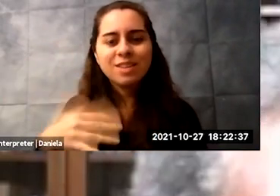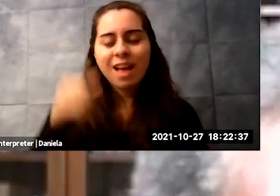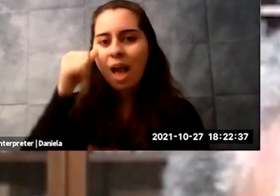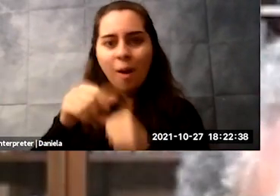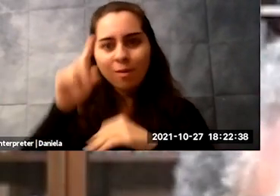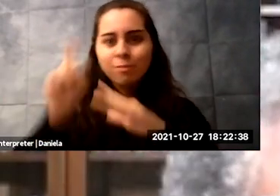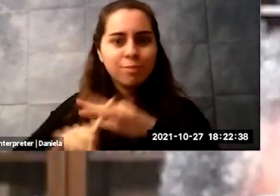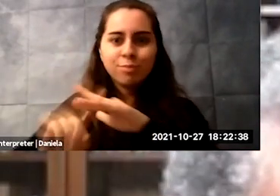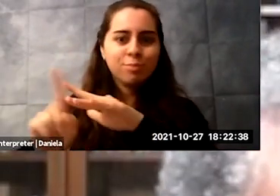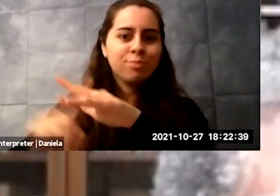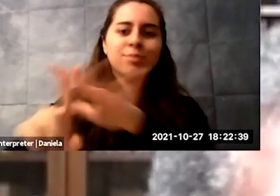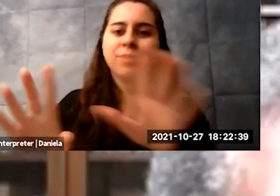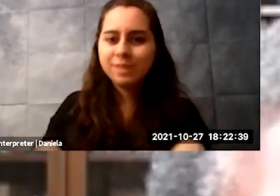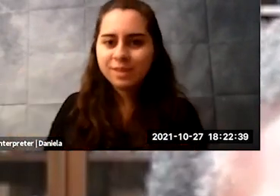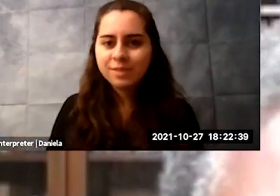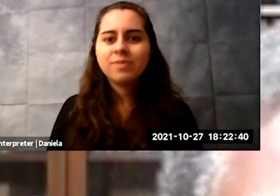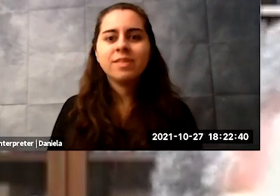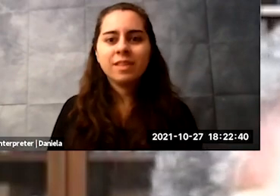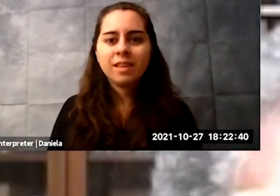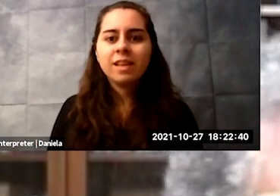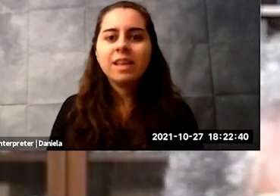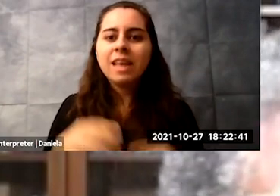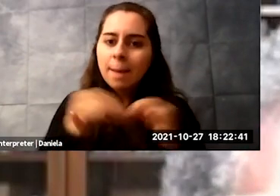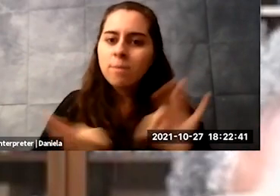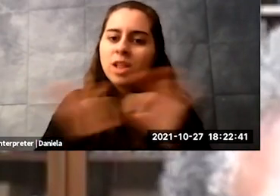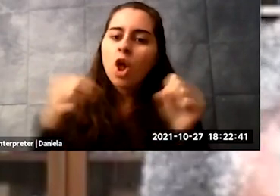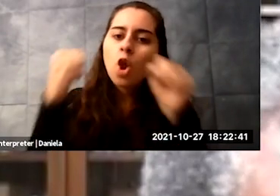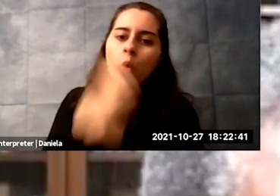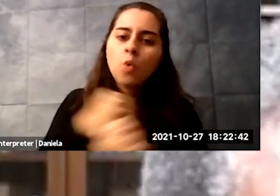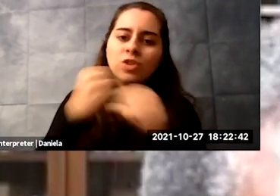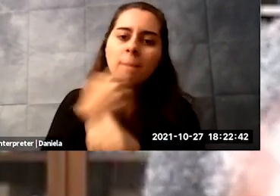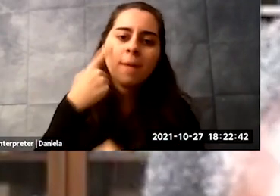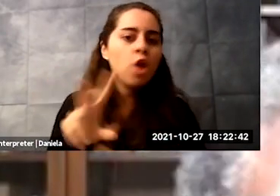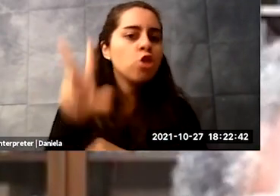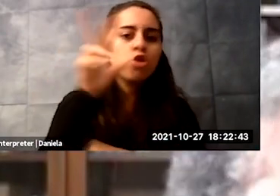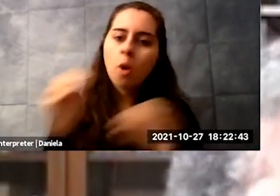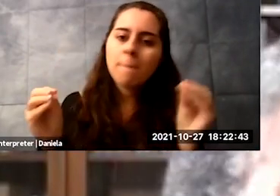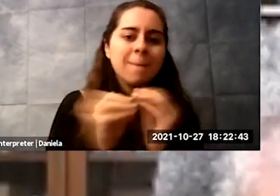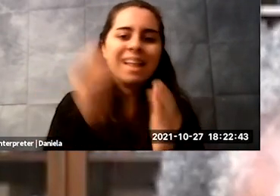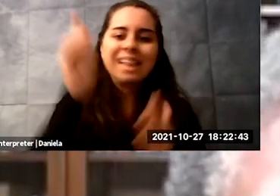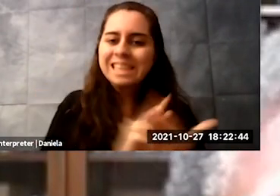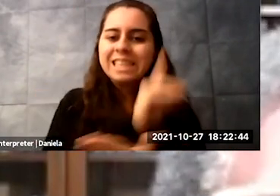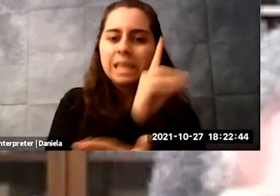ahí es que podríamos seguir avanzando. Vamos a avanzar en las conexiones de las luchas antirracistas, vamos a avanzar en las conexiones de las luchas